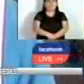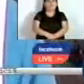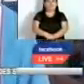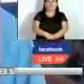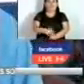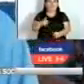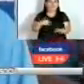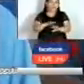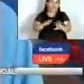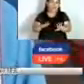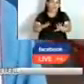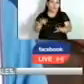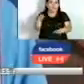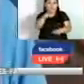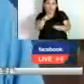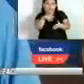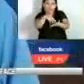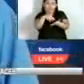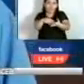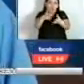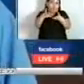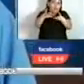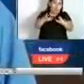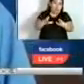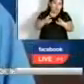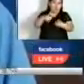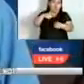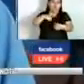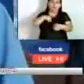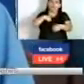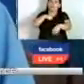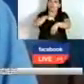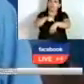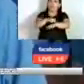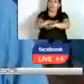El último, si Dios me lo permite y el pueblo así lo decide, vamos a hacer nuestro último periodo